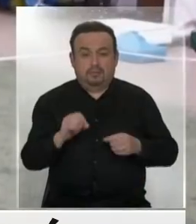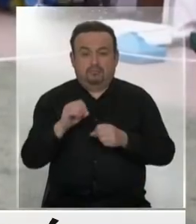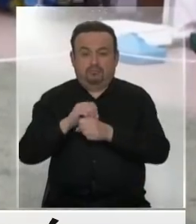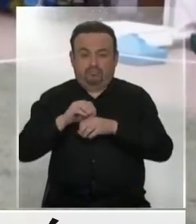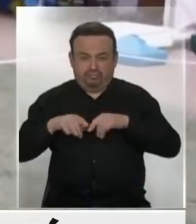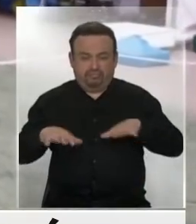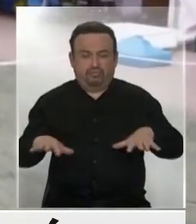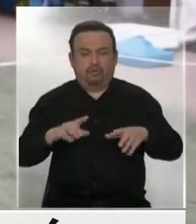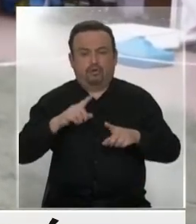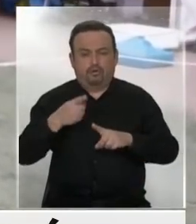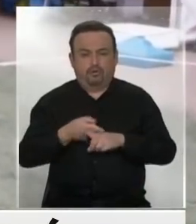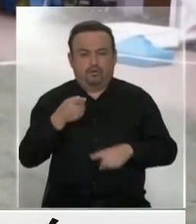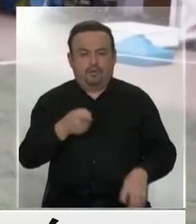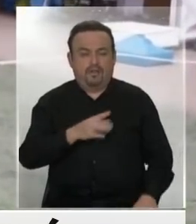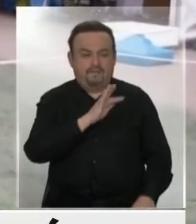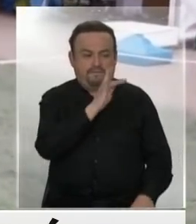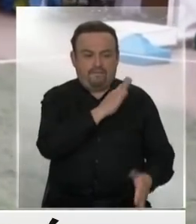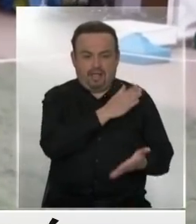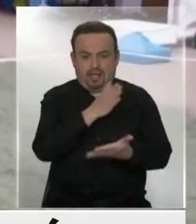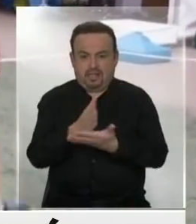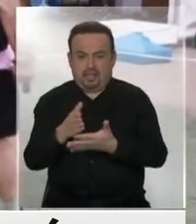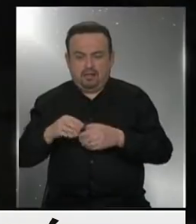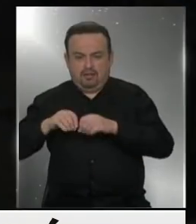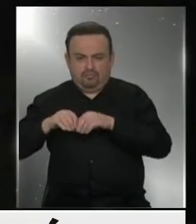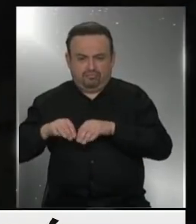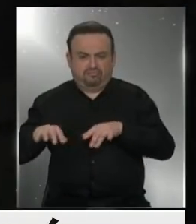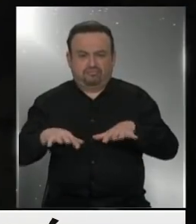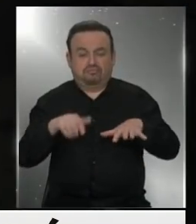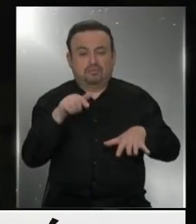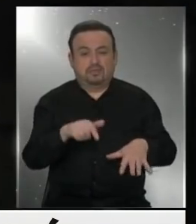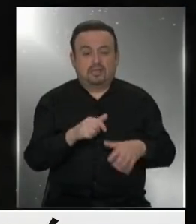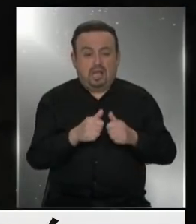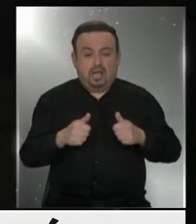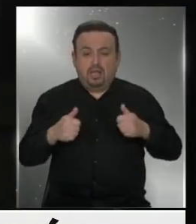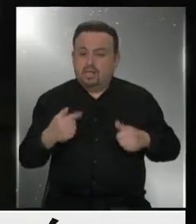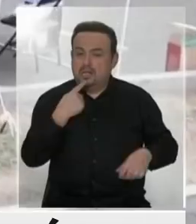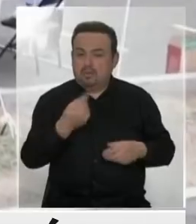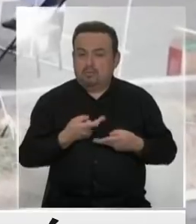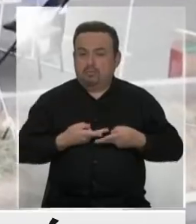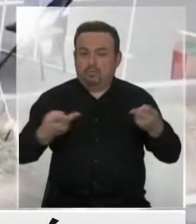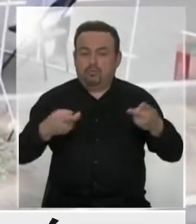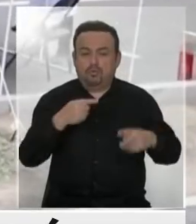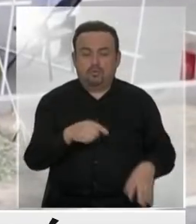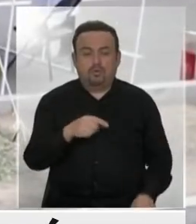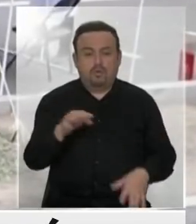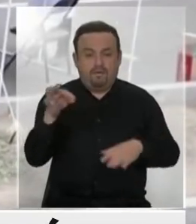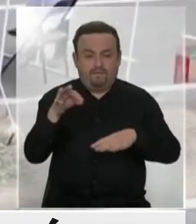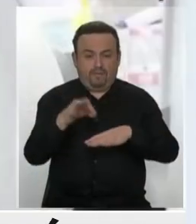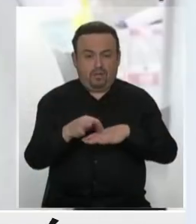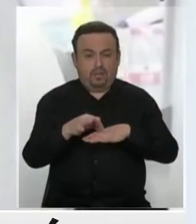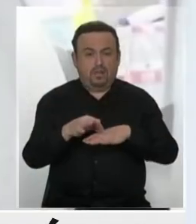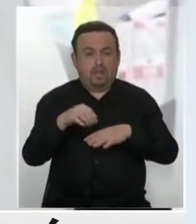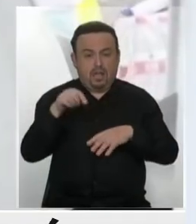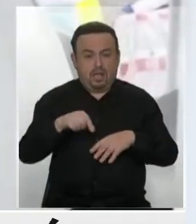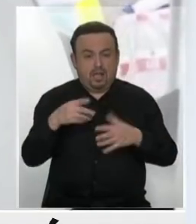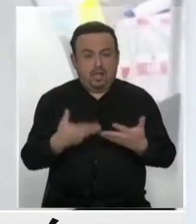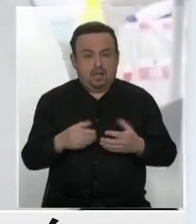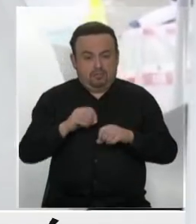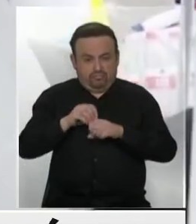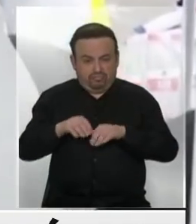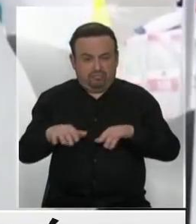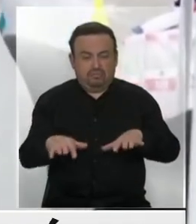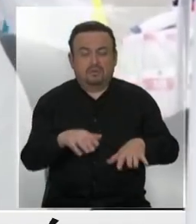de coronavirus desde febrero. Las autoridades epidemiológicas publicaron el genoma del virus que circula en este